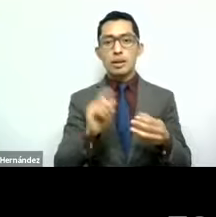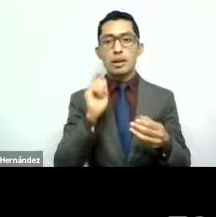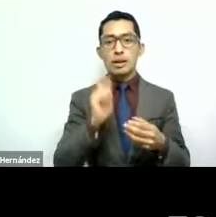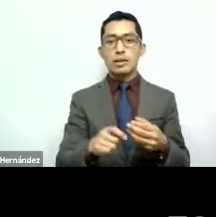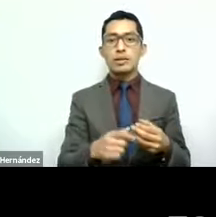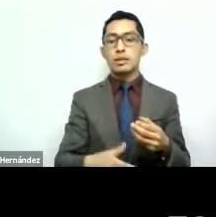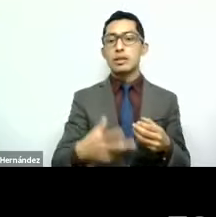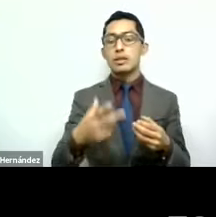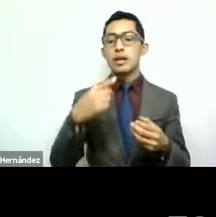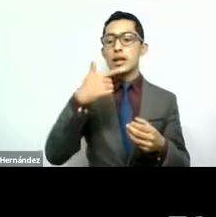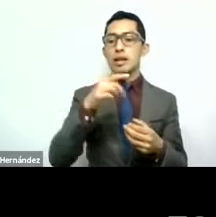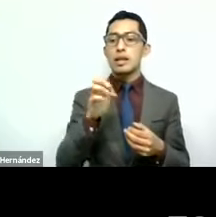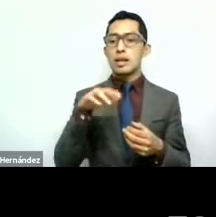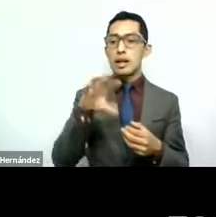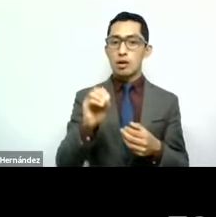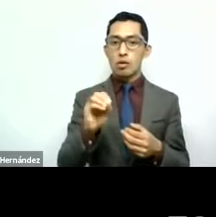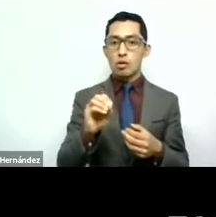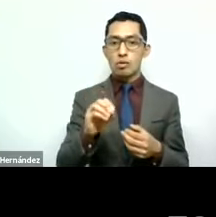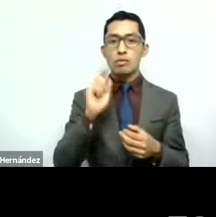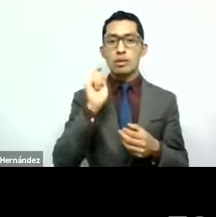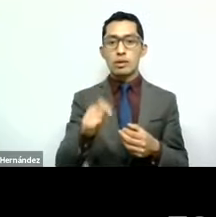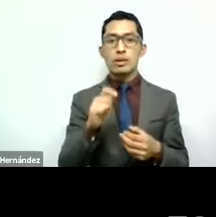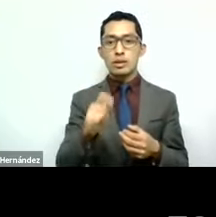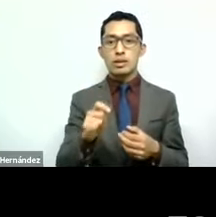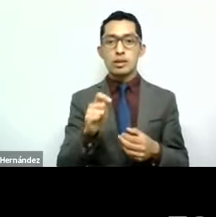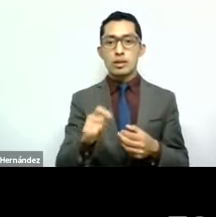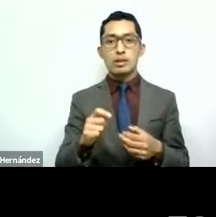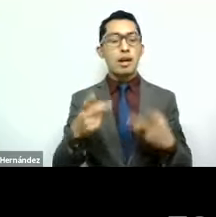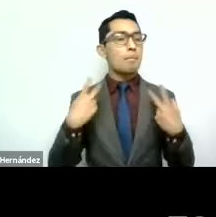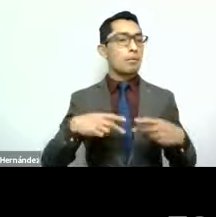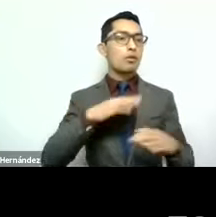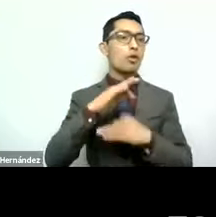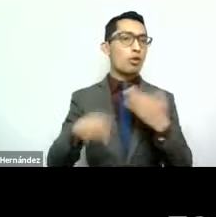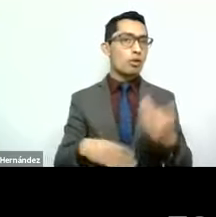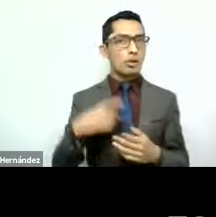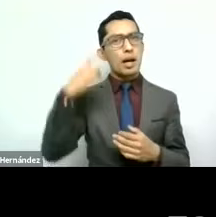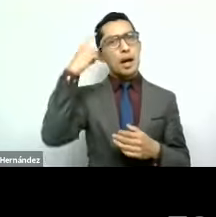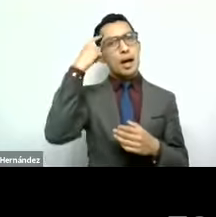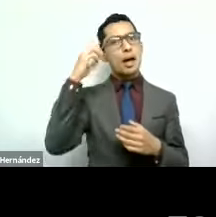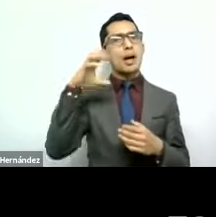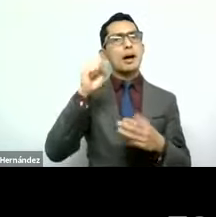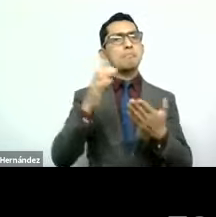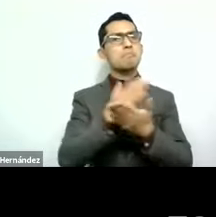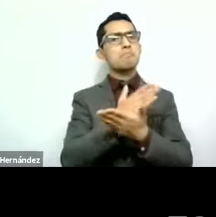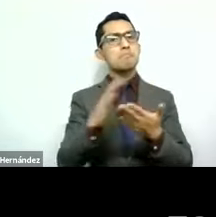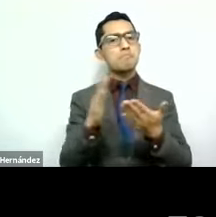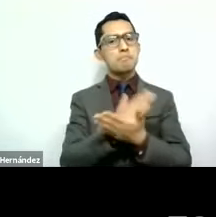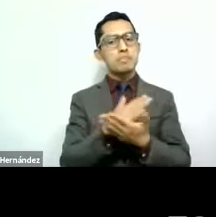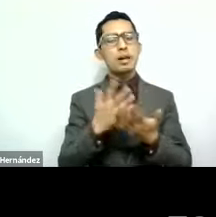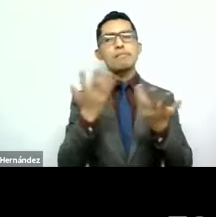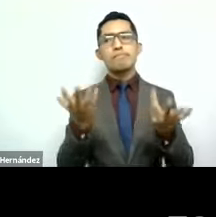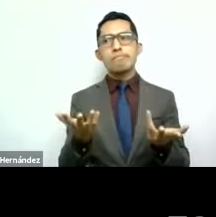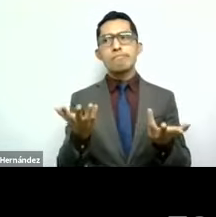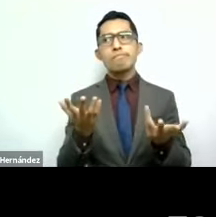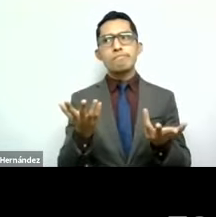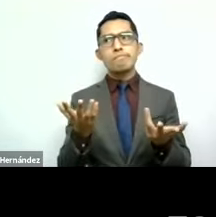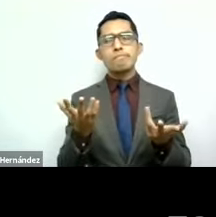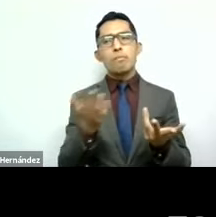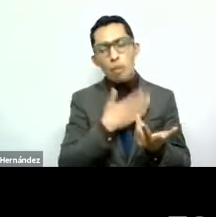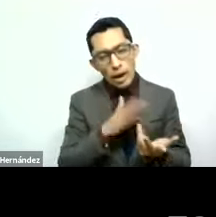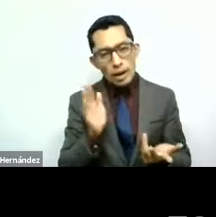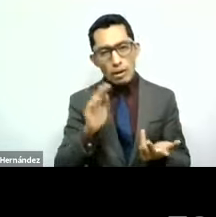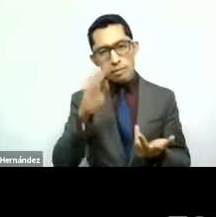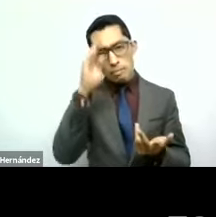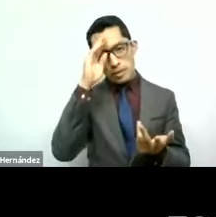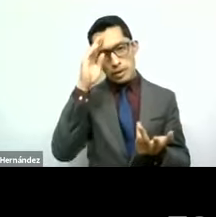es una categoría que nos atraviesa prácticamente todas las personas, pues entonces tendríamos que aceptar que el género es